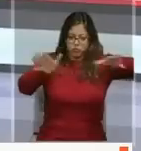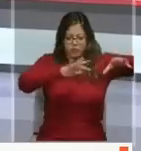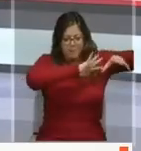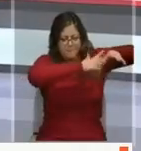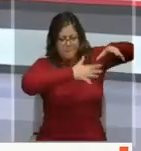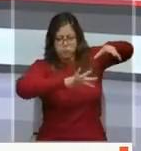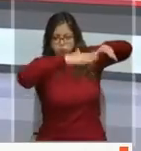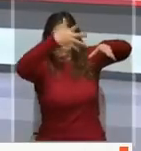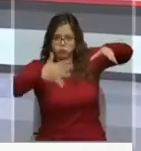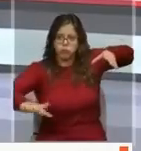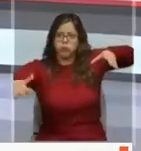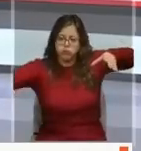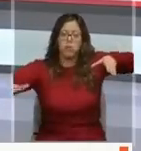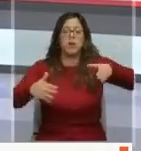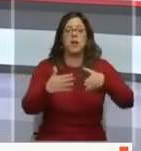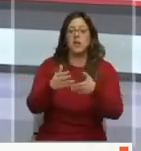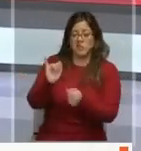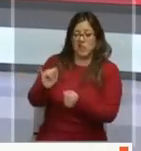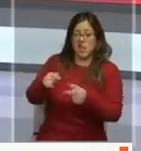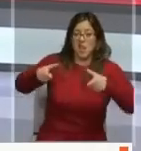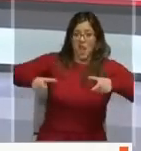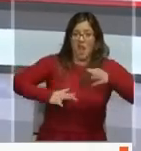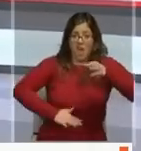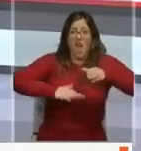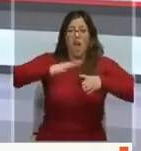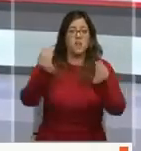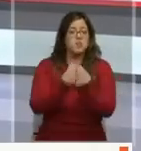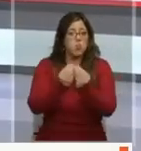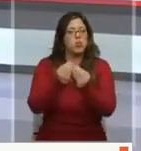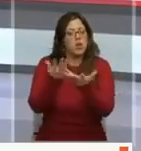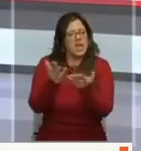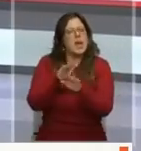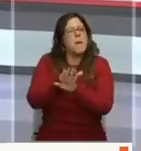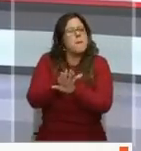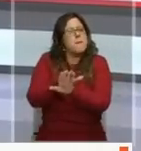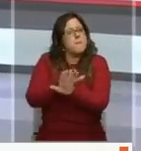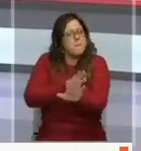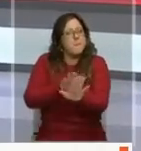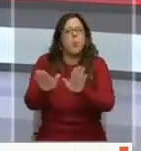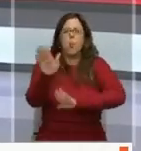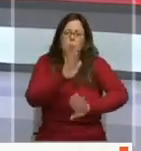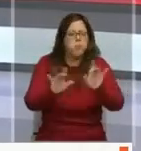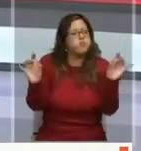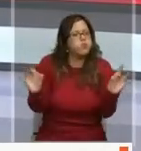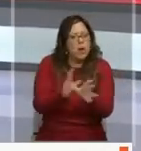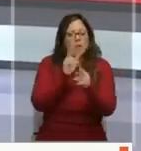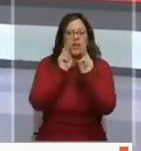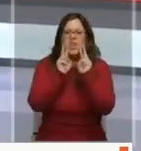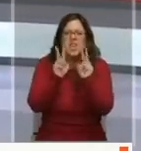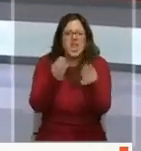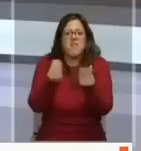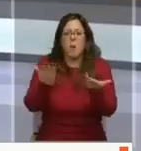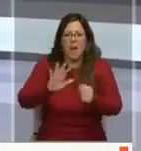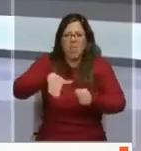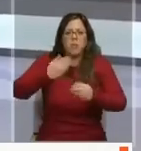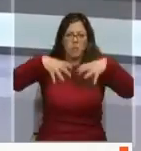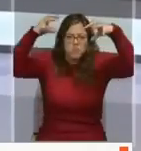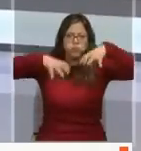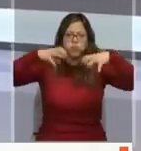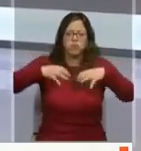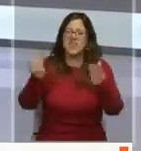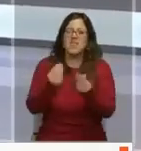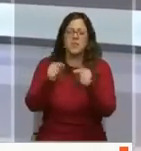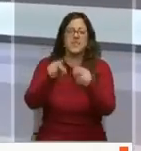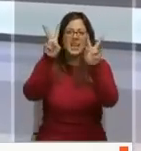tienen mucha agua, por lo tanto hay que hacer ese vertimiento preventivo para quizás ver lo que pase después con las precipitaciones que caigan. ¿Cómo es este evento